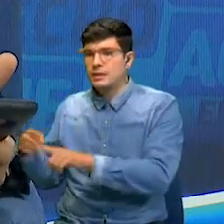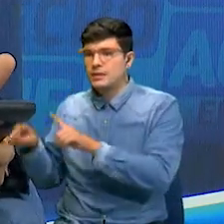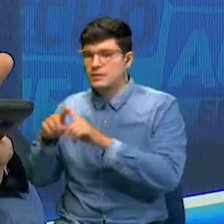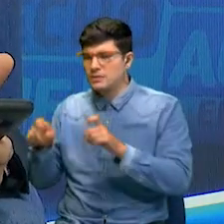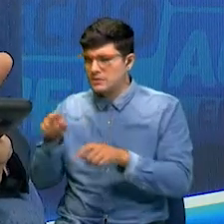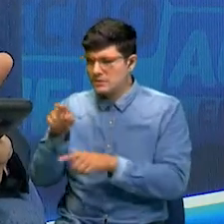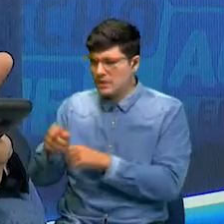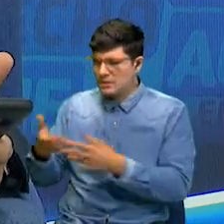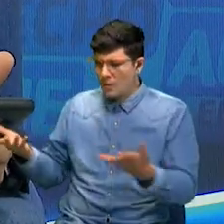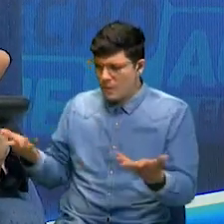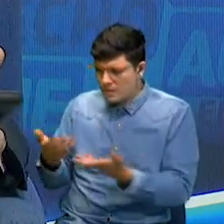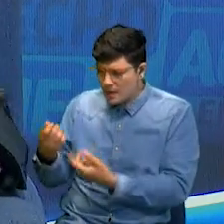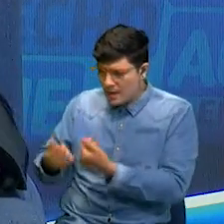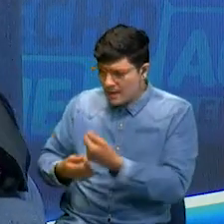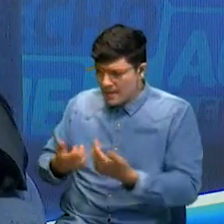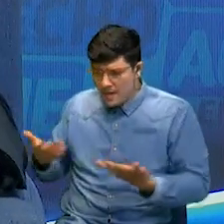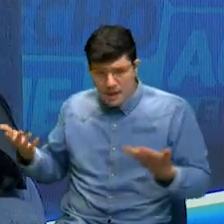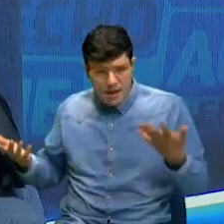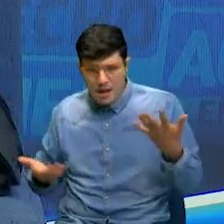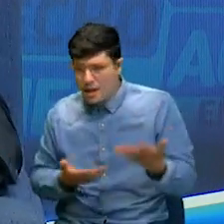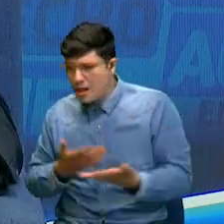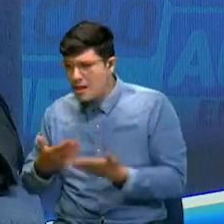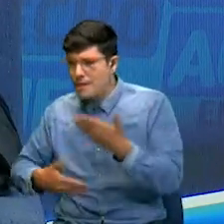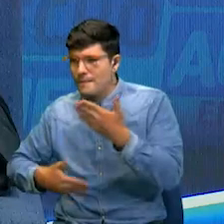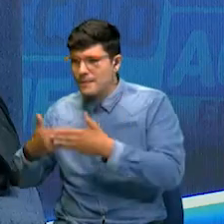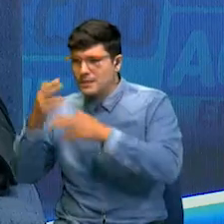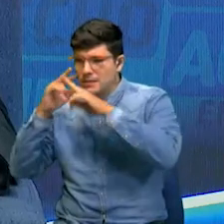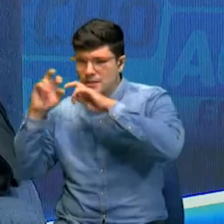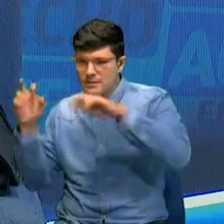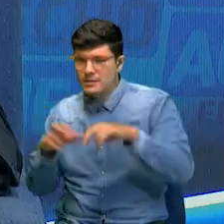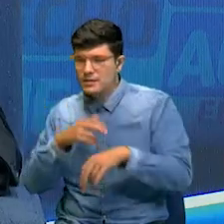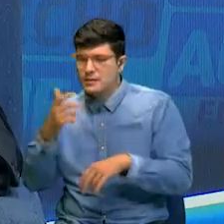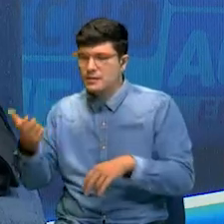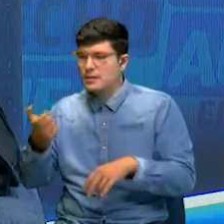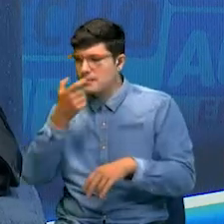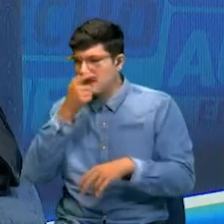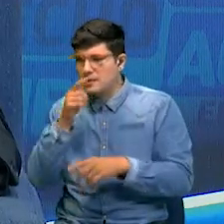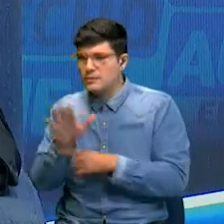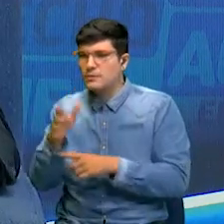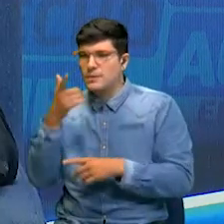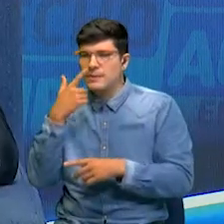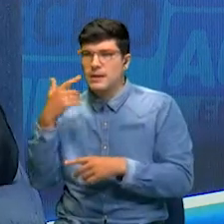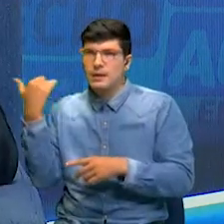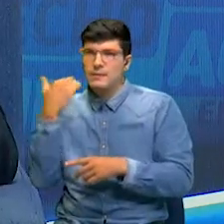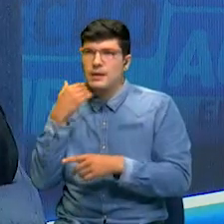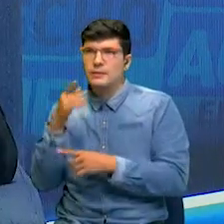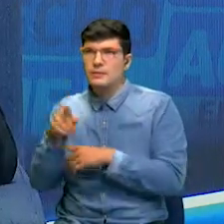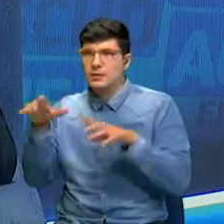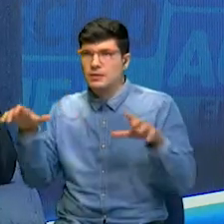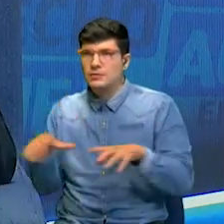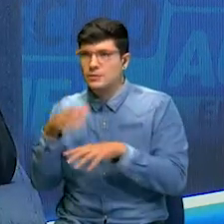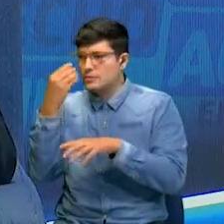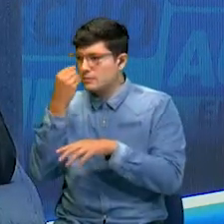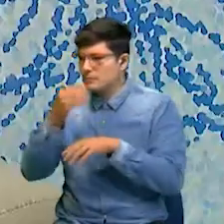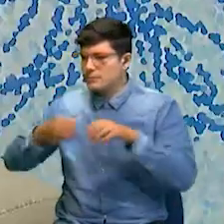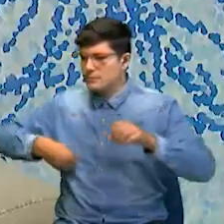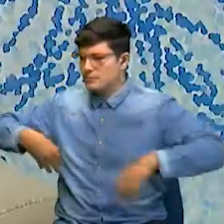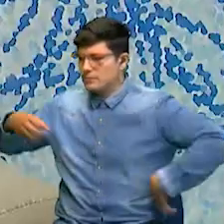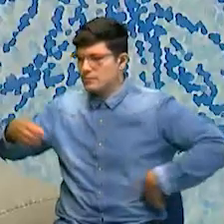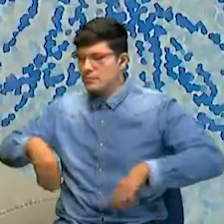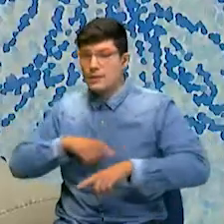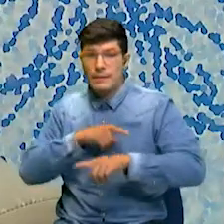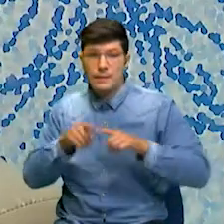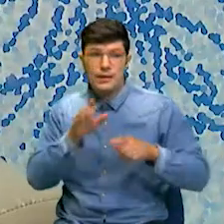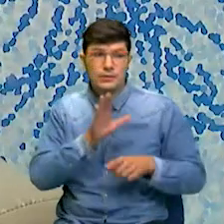de dónde está sacando para todo esto? Sí. Se generó una investigación y terminó concluyendo que efectivamente ahí había un acto de corrupción. Conozco, pero el juez